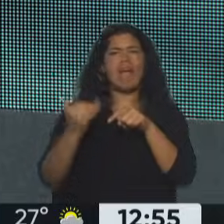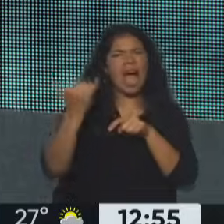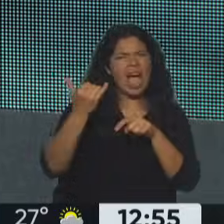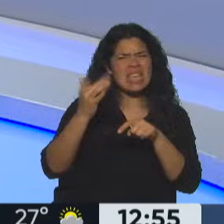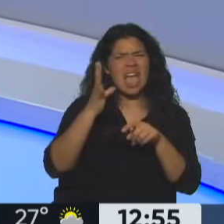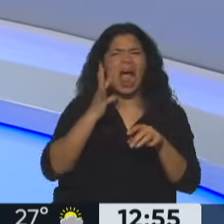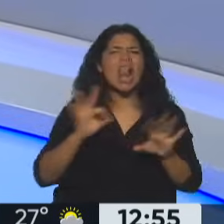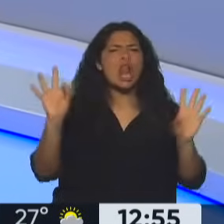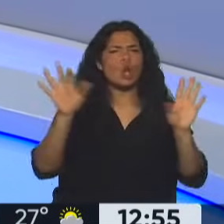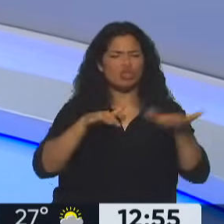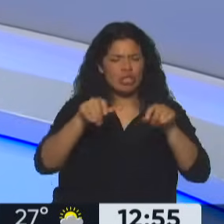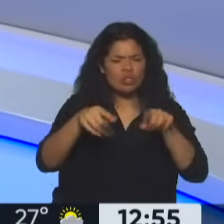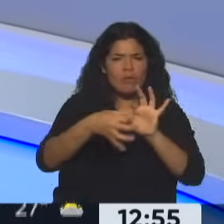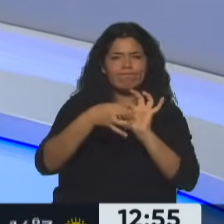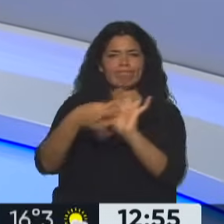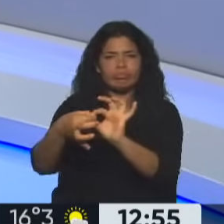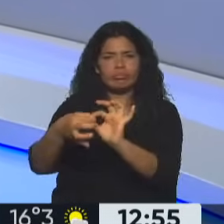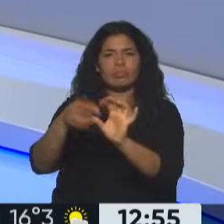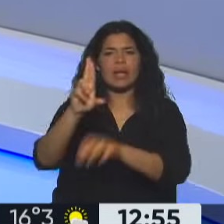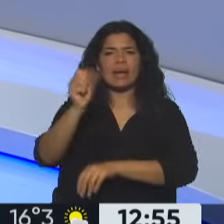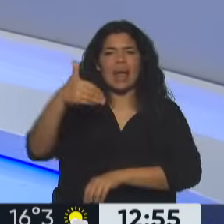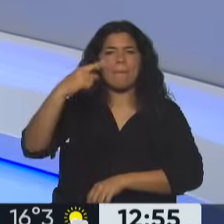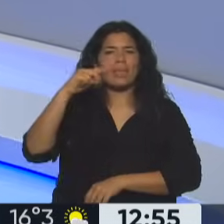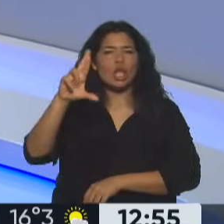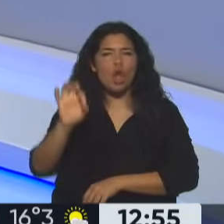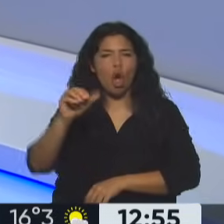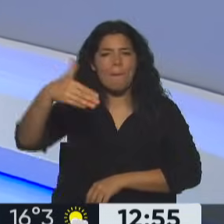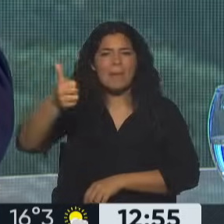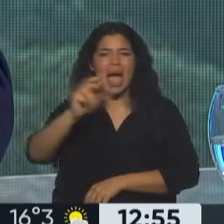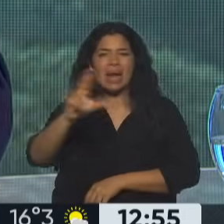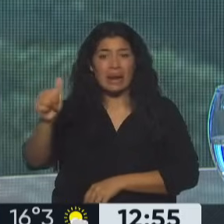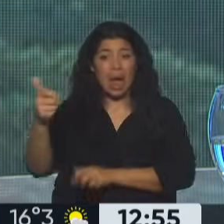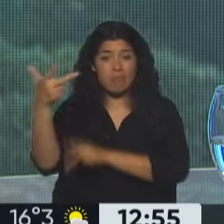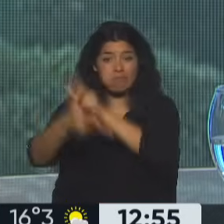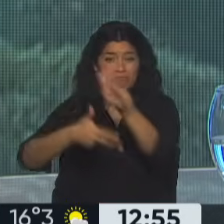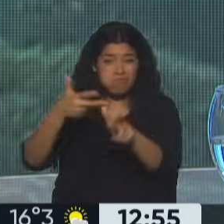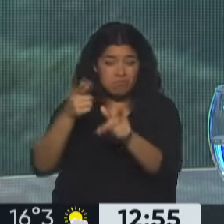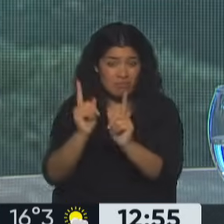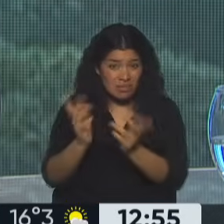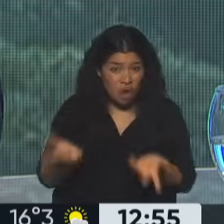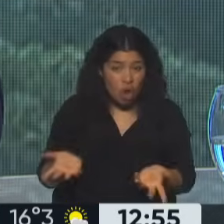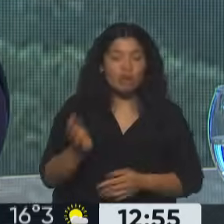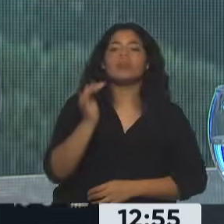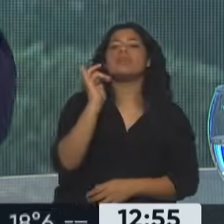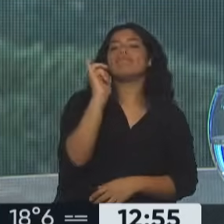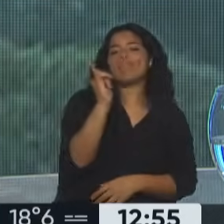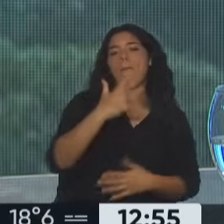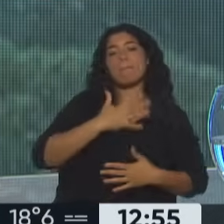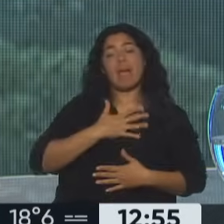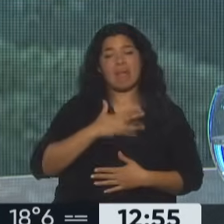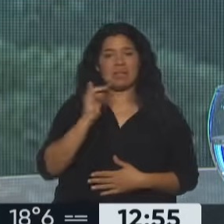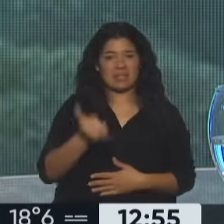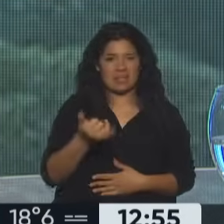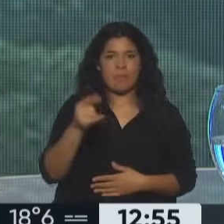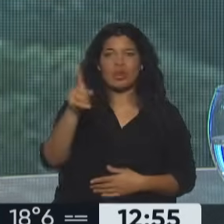ahí toda la conexión Claro porque digamos la propuesta de Miley de marra es esa que los trabajadores no sean de segunda de